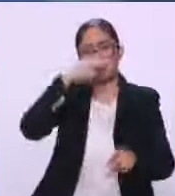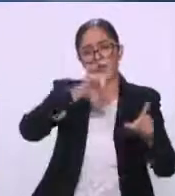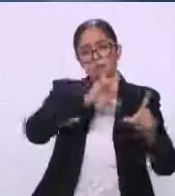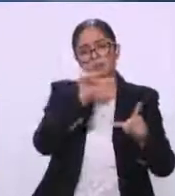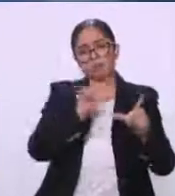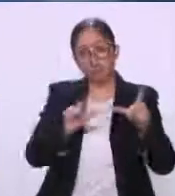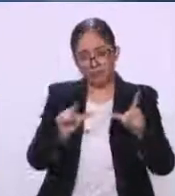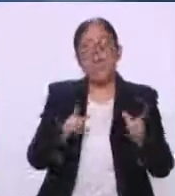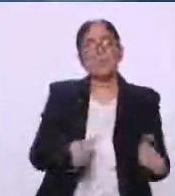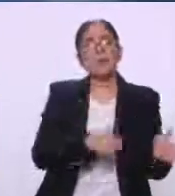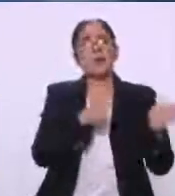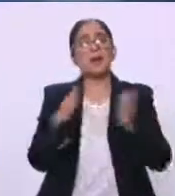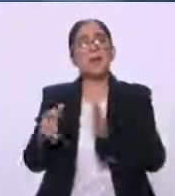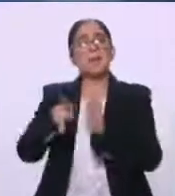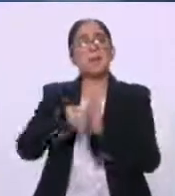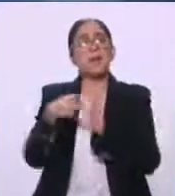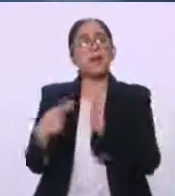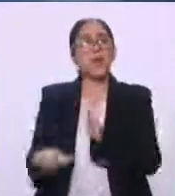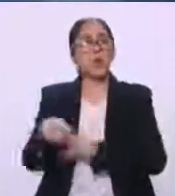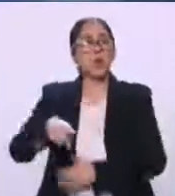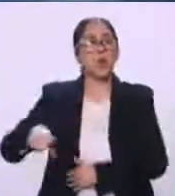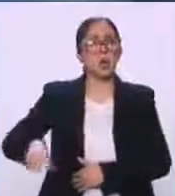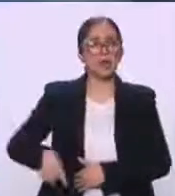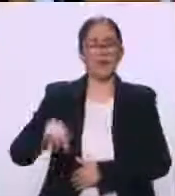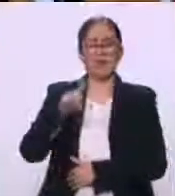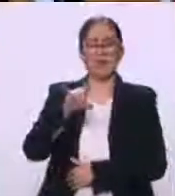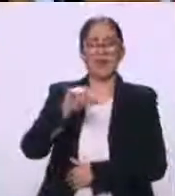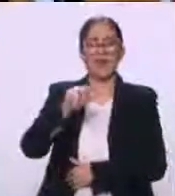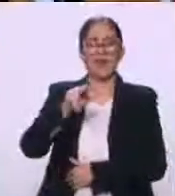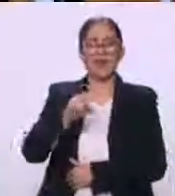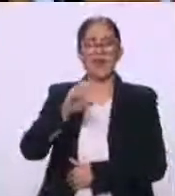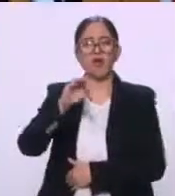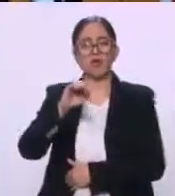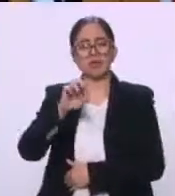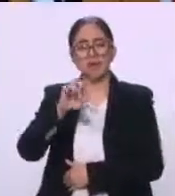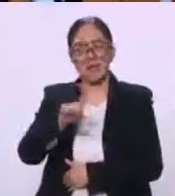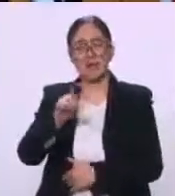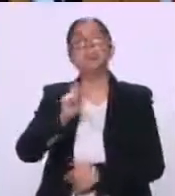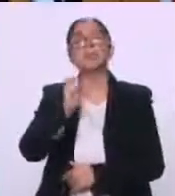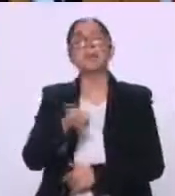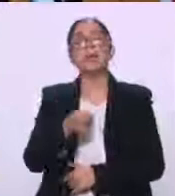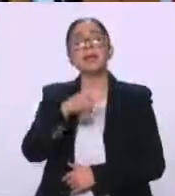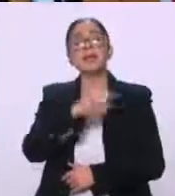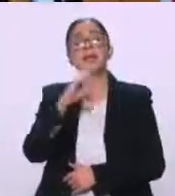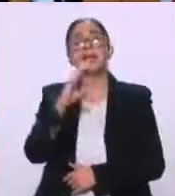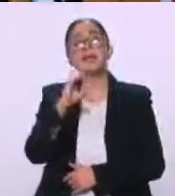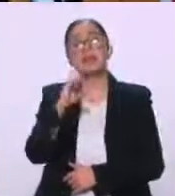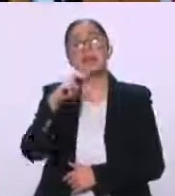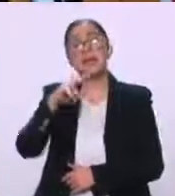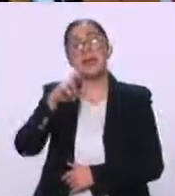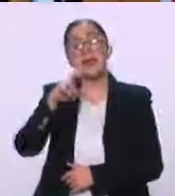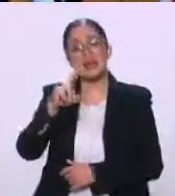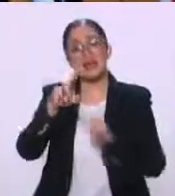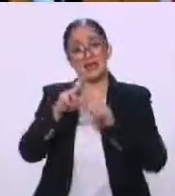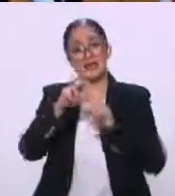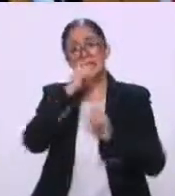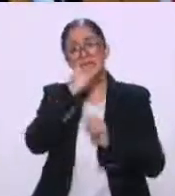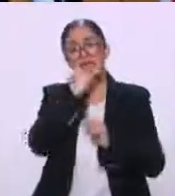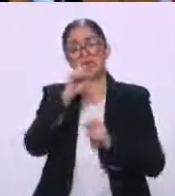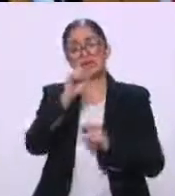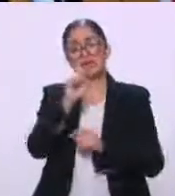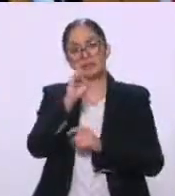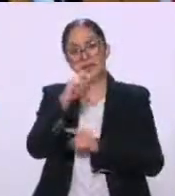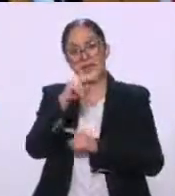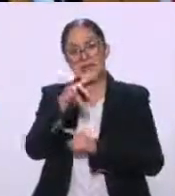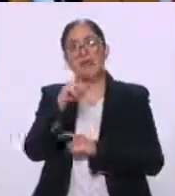Diario Oficial de la Federación se publica por parte de CENER, Secretaría de Energía, la política relativa a este